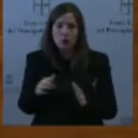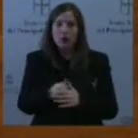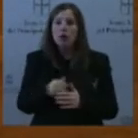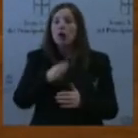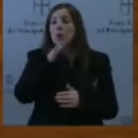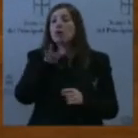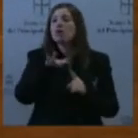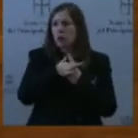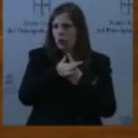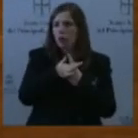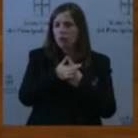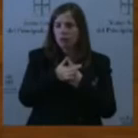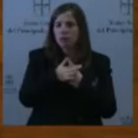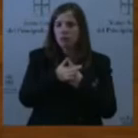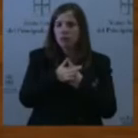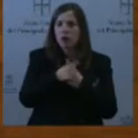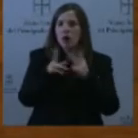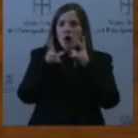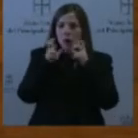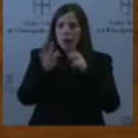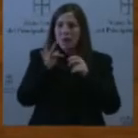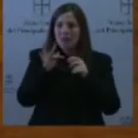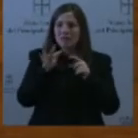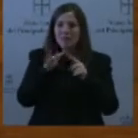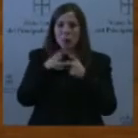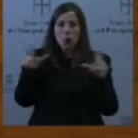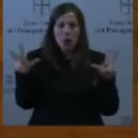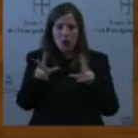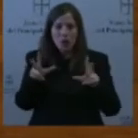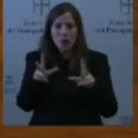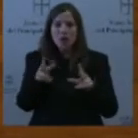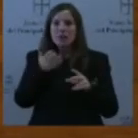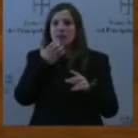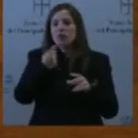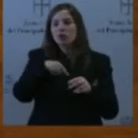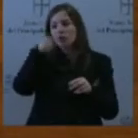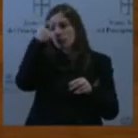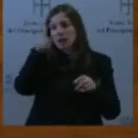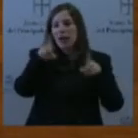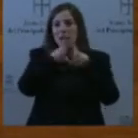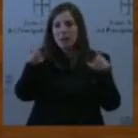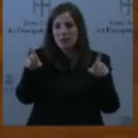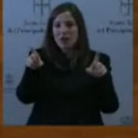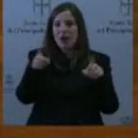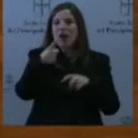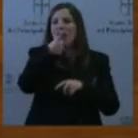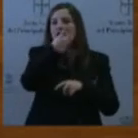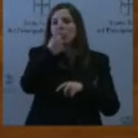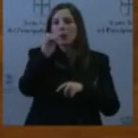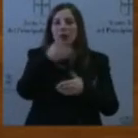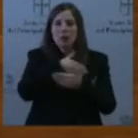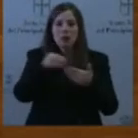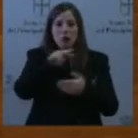más graves si tenemos en cuenta que se trata de una empresa que recibió 120 millones de euros del Fondo de Apoyo a la Solvencia de